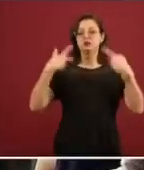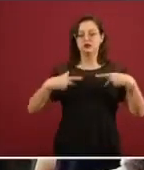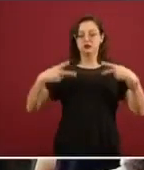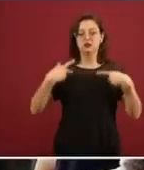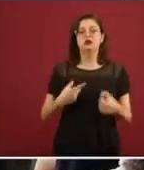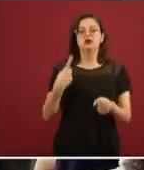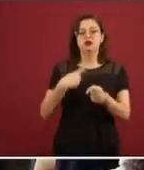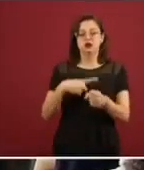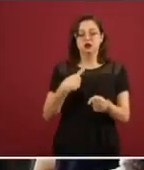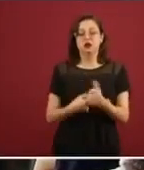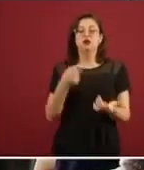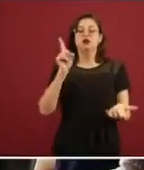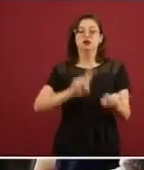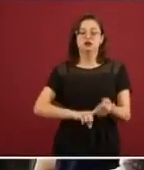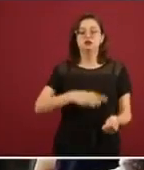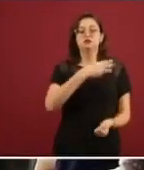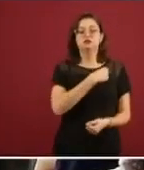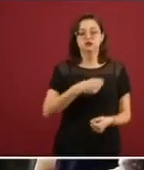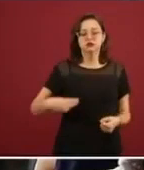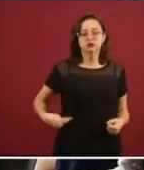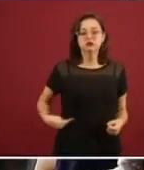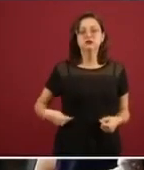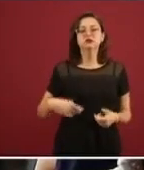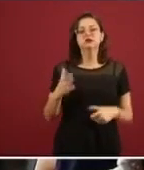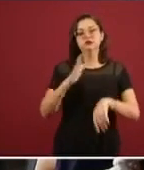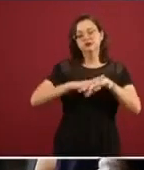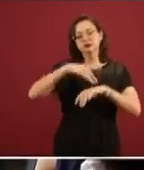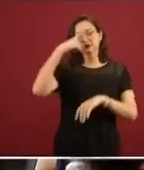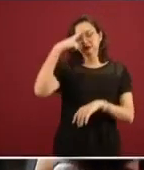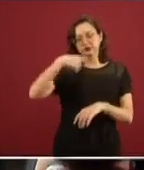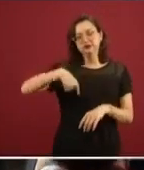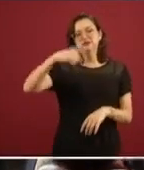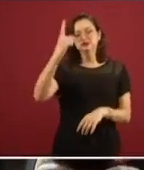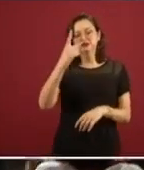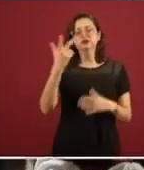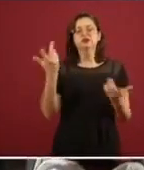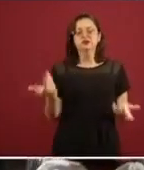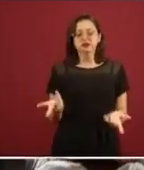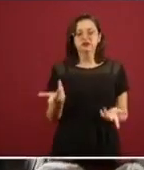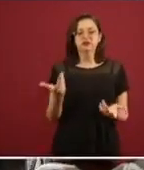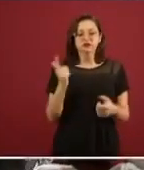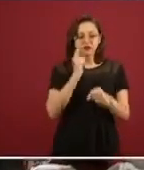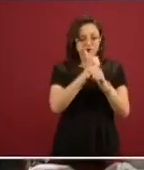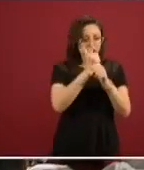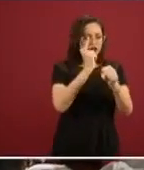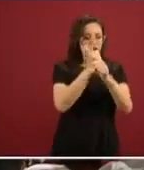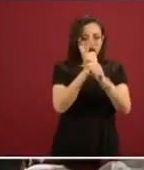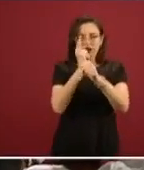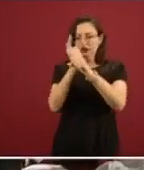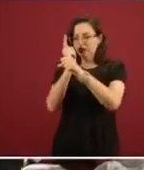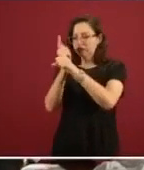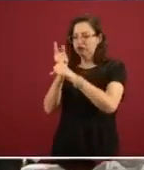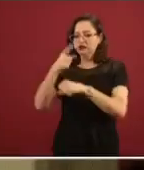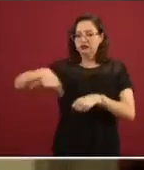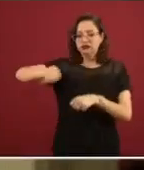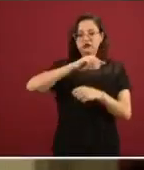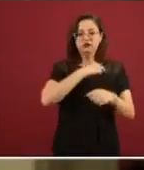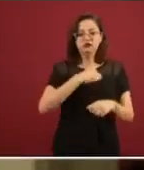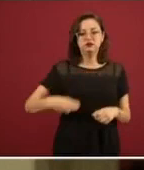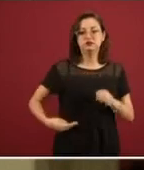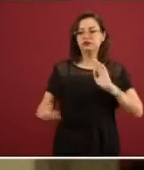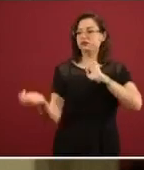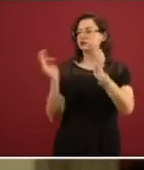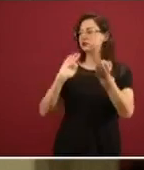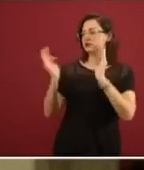confirmados que hay en ese municipio, y por lo tanto también es más fácil, así en alta resolución, poder identificar cuáles son los municipios